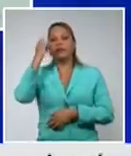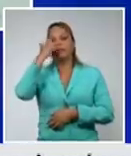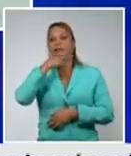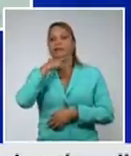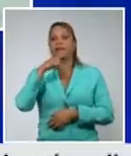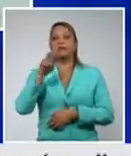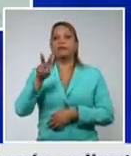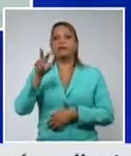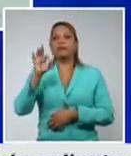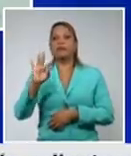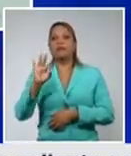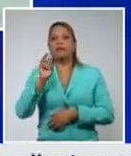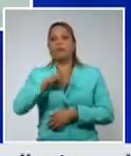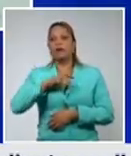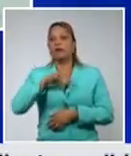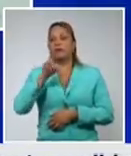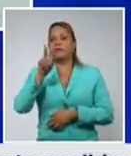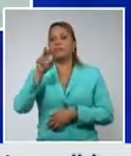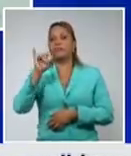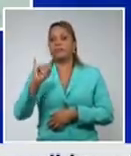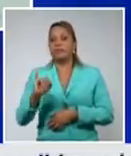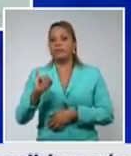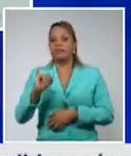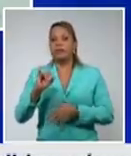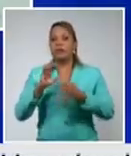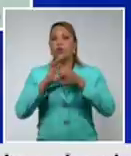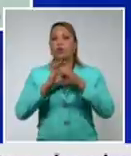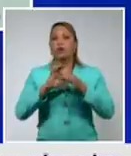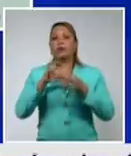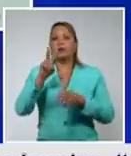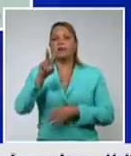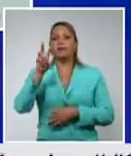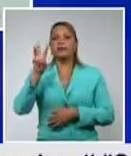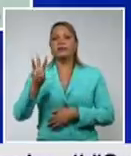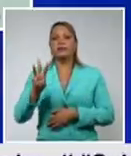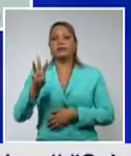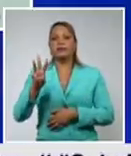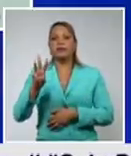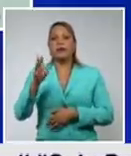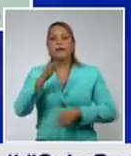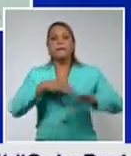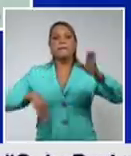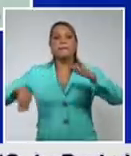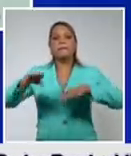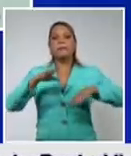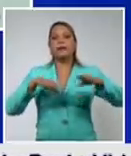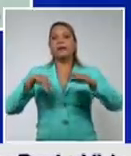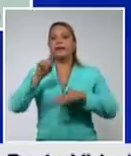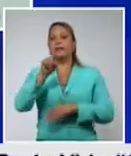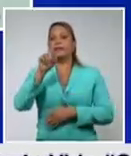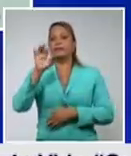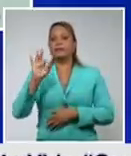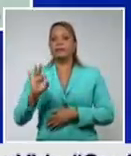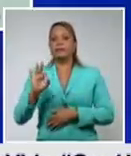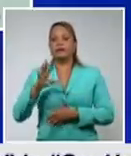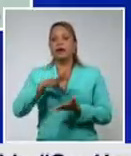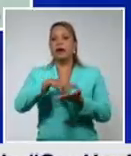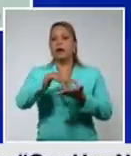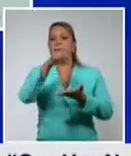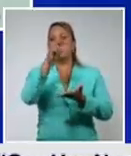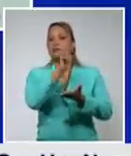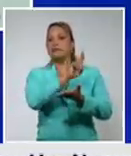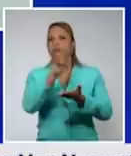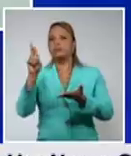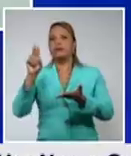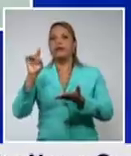Marianao 26, Guanabacoa 23, Playa 18, Plaza de la Revolución